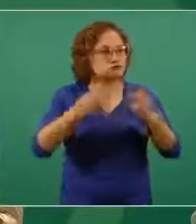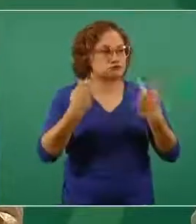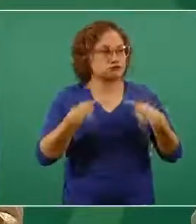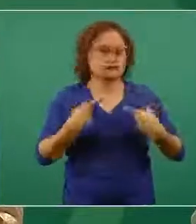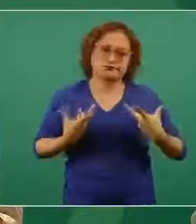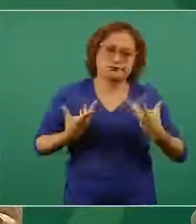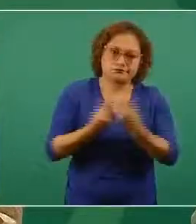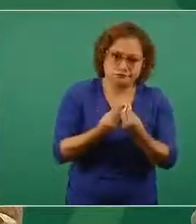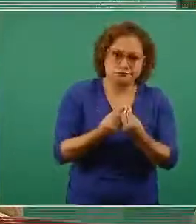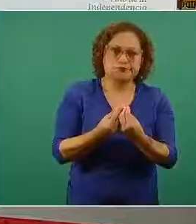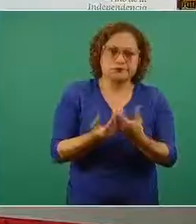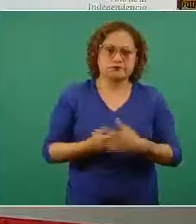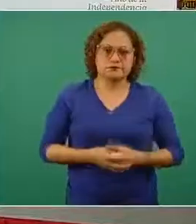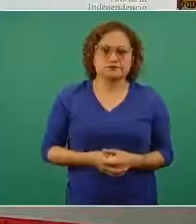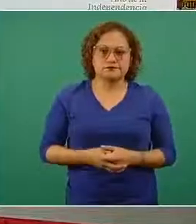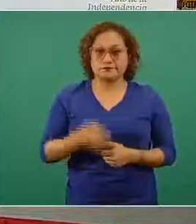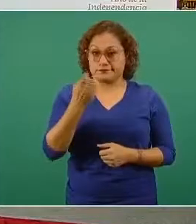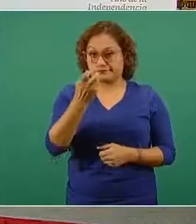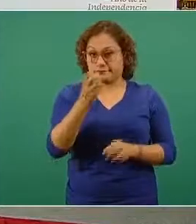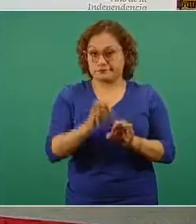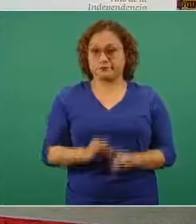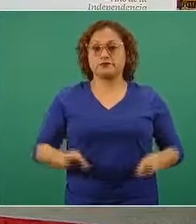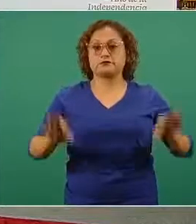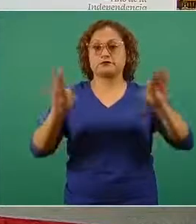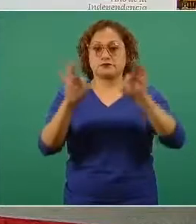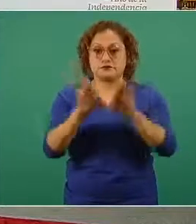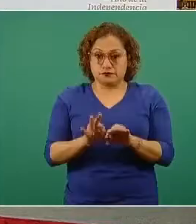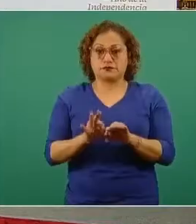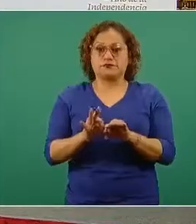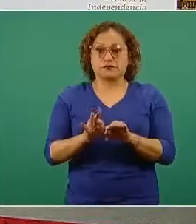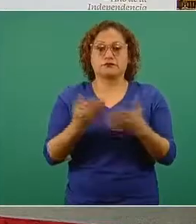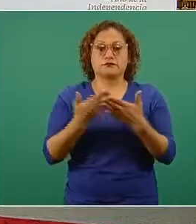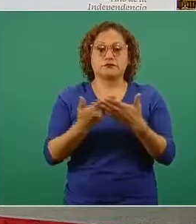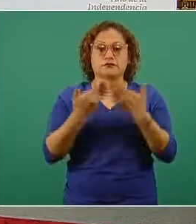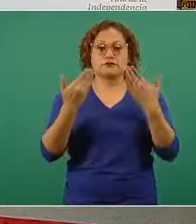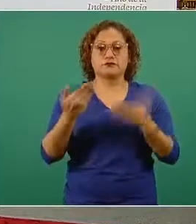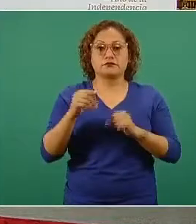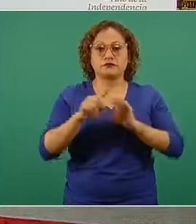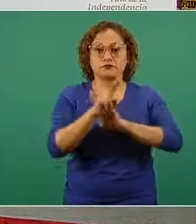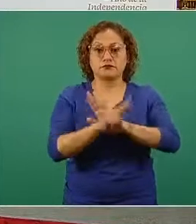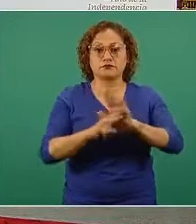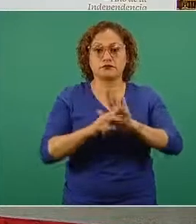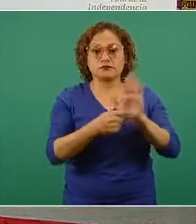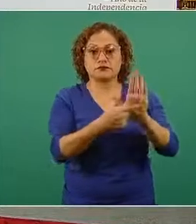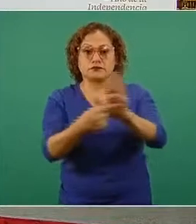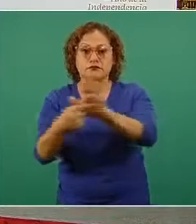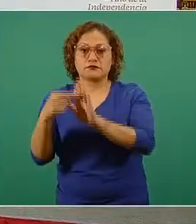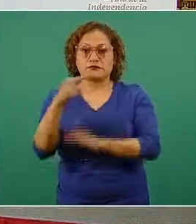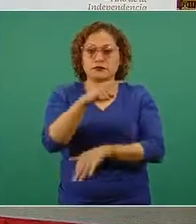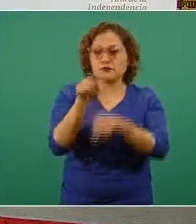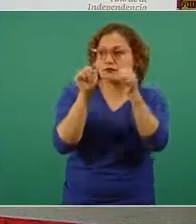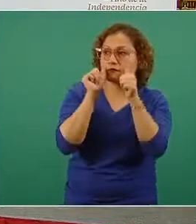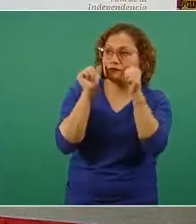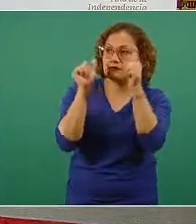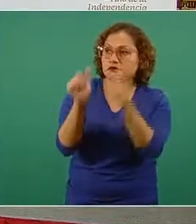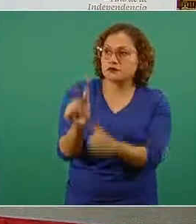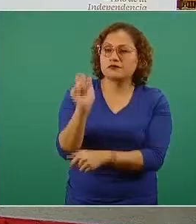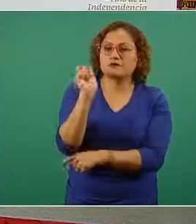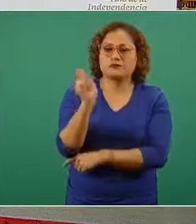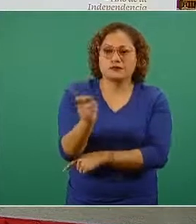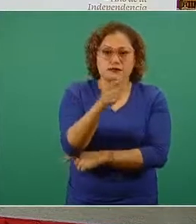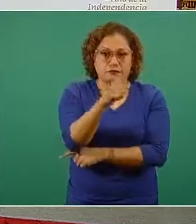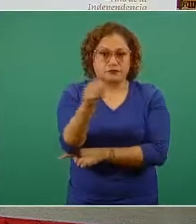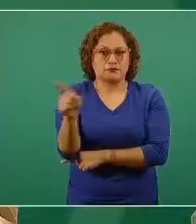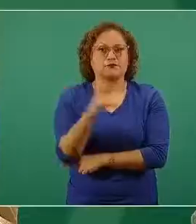población. Es muy importante que nosotros a través de estos elementos visuales, también a lo largo de toda esta epidemia,